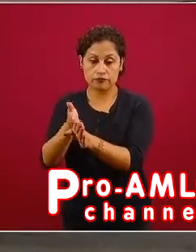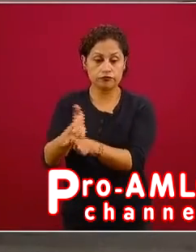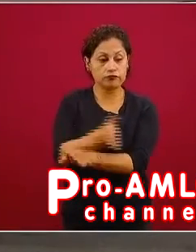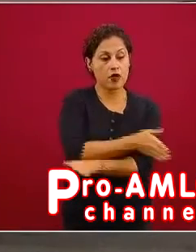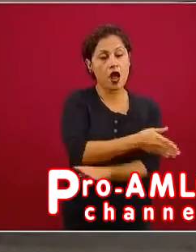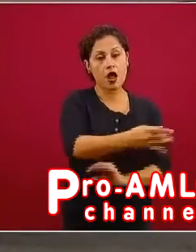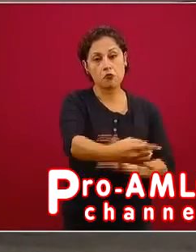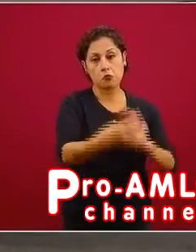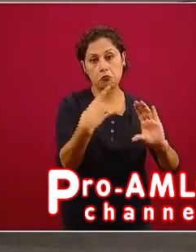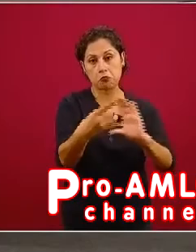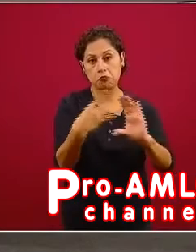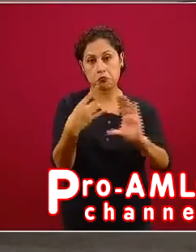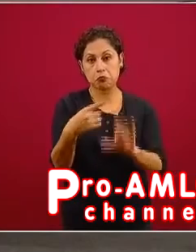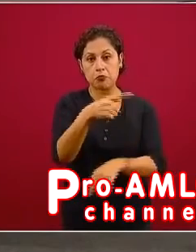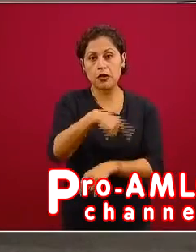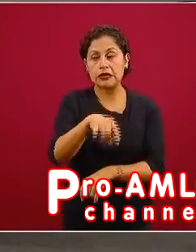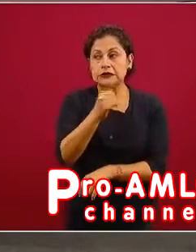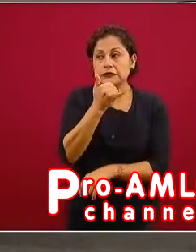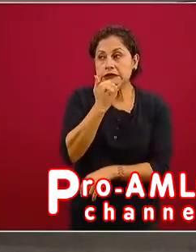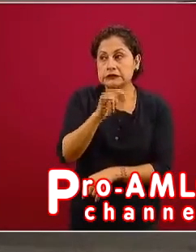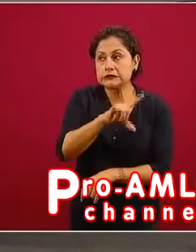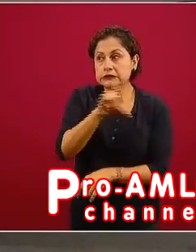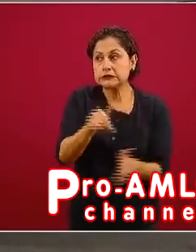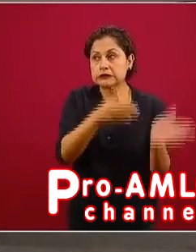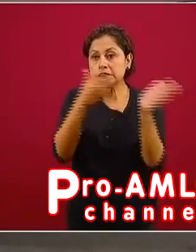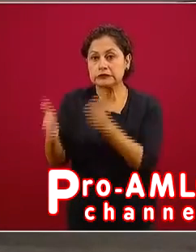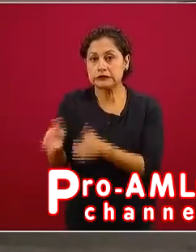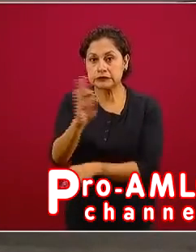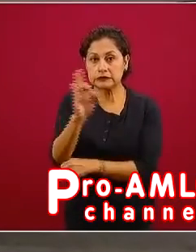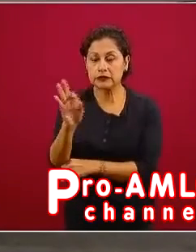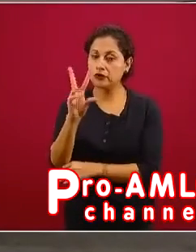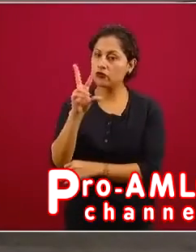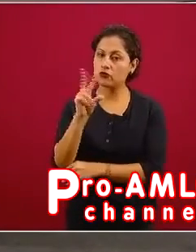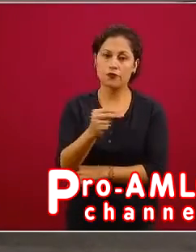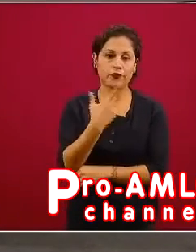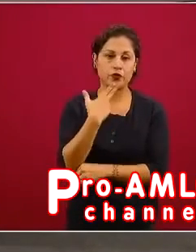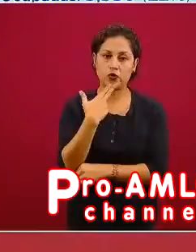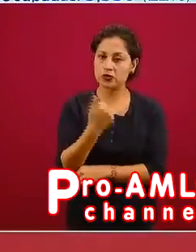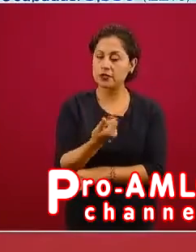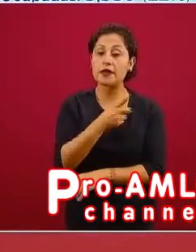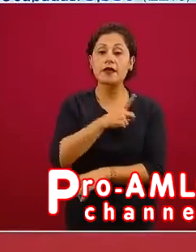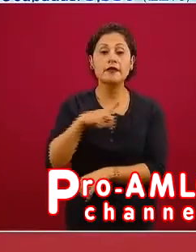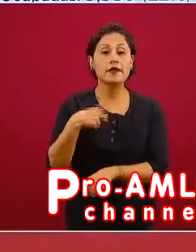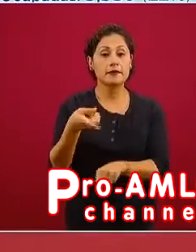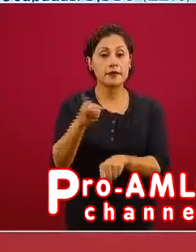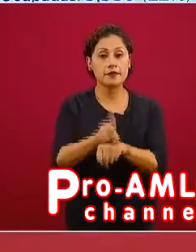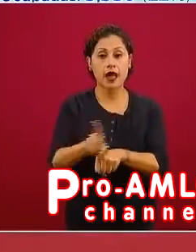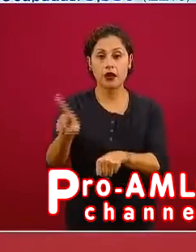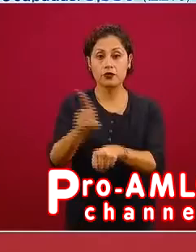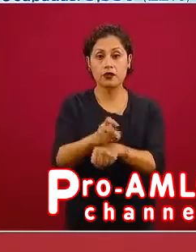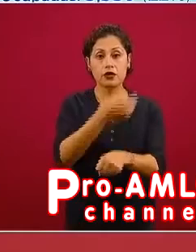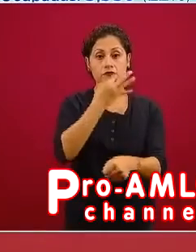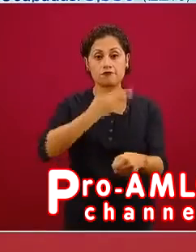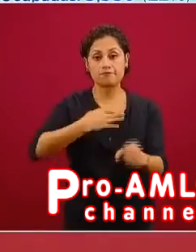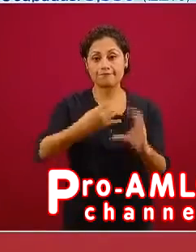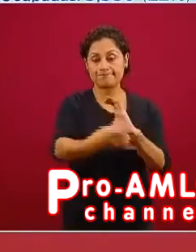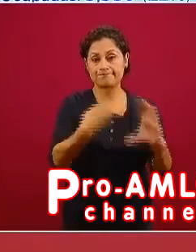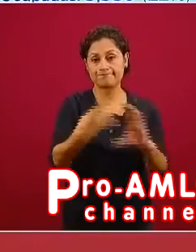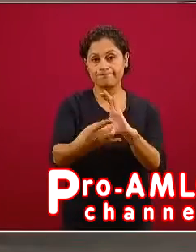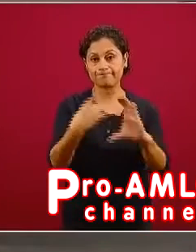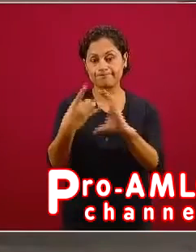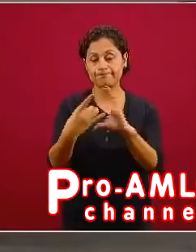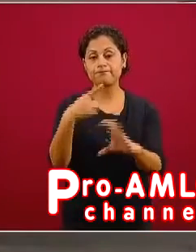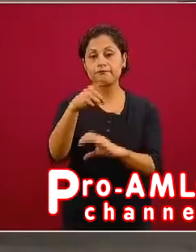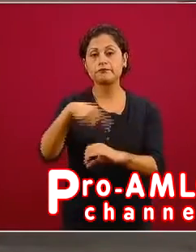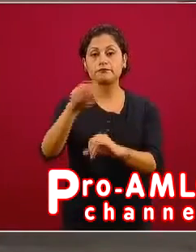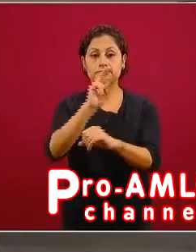es al día siguiente o 2 días después o 7 días después. Para que pueda ser útil, tiene que ser diaria. La siguiente, por